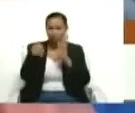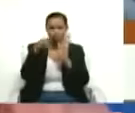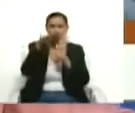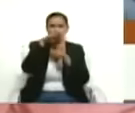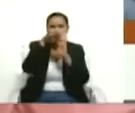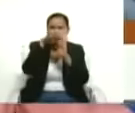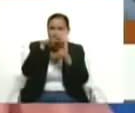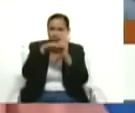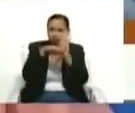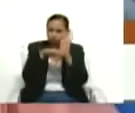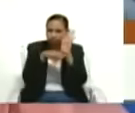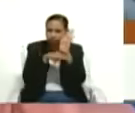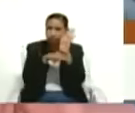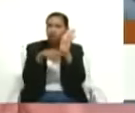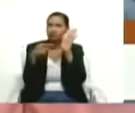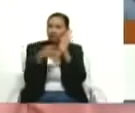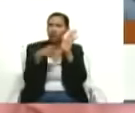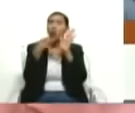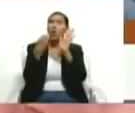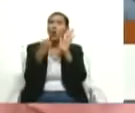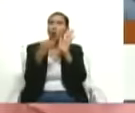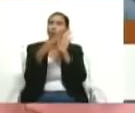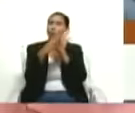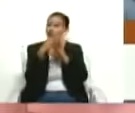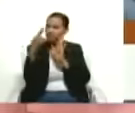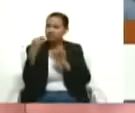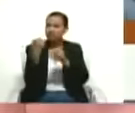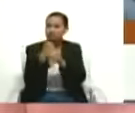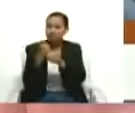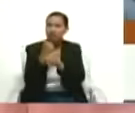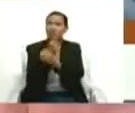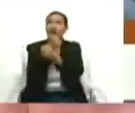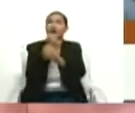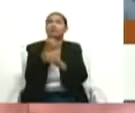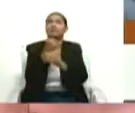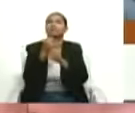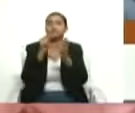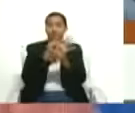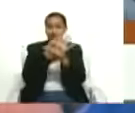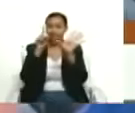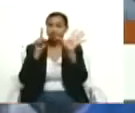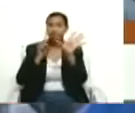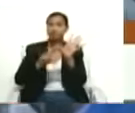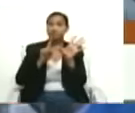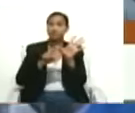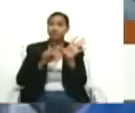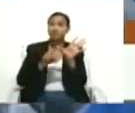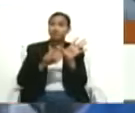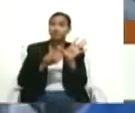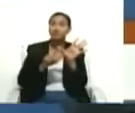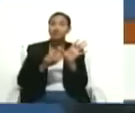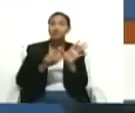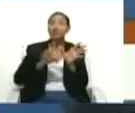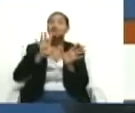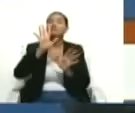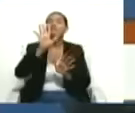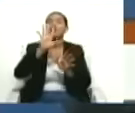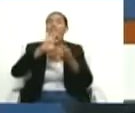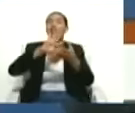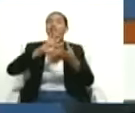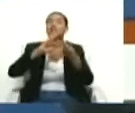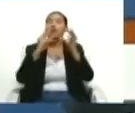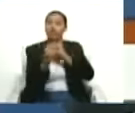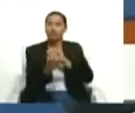realiza el pueblo en su seno. La quinta transformación es la política, que en Venezuela no se permita